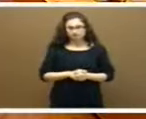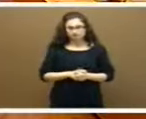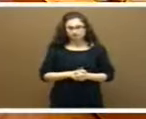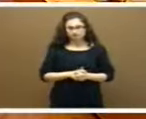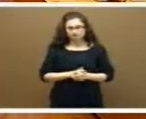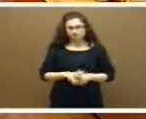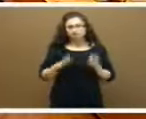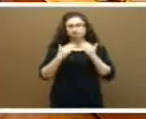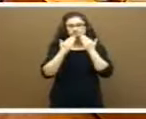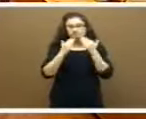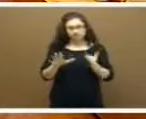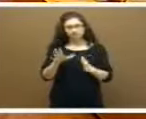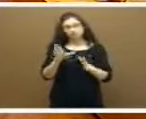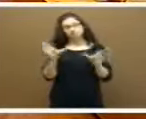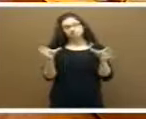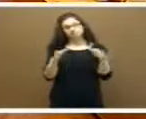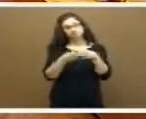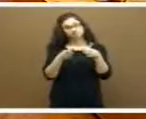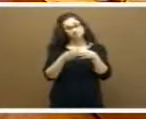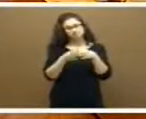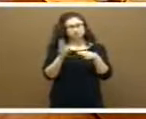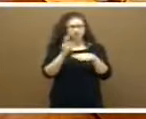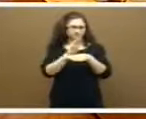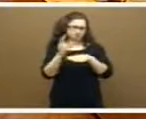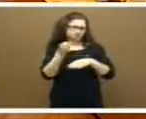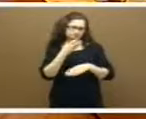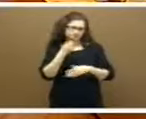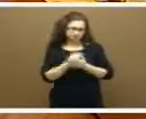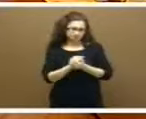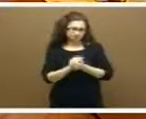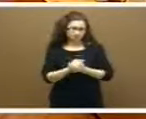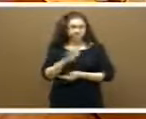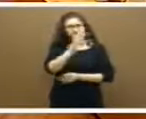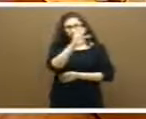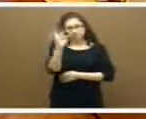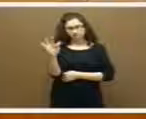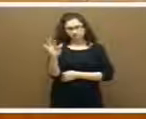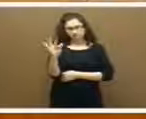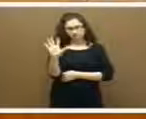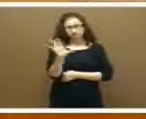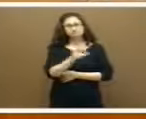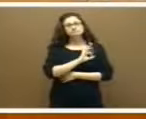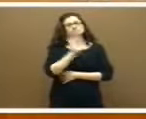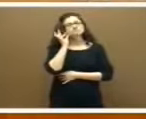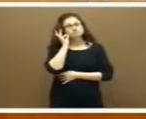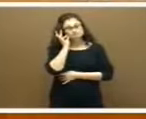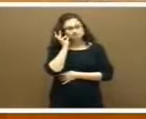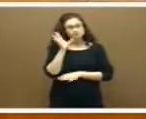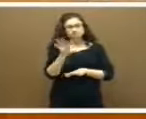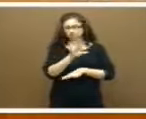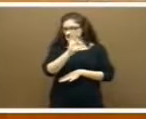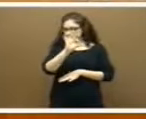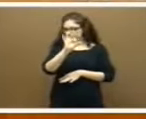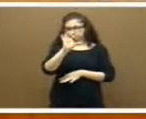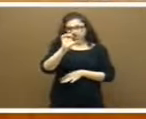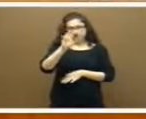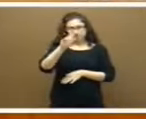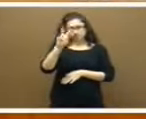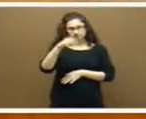Gracias, señoría. Por el Grupo Parlamentario Socialista, PSOE Regionalista, tiene la palabra la señora Serrano García, por tiempo